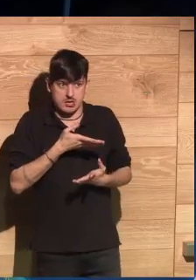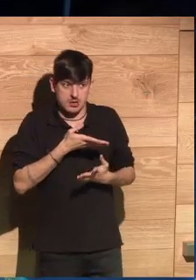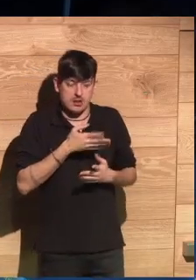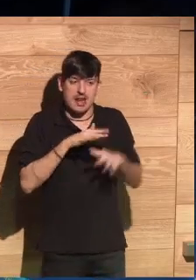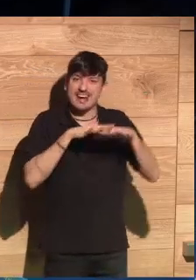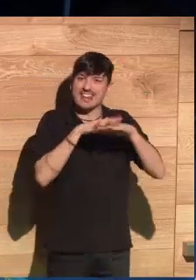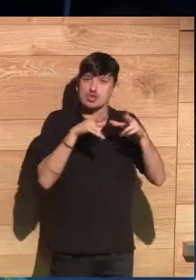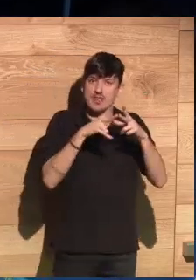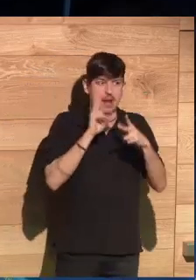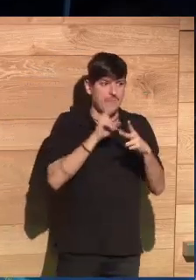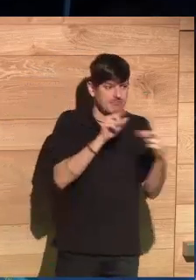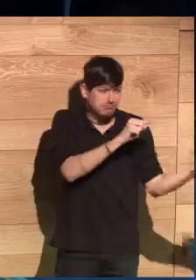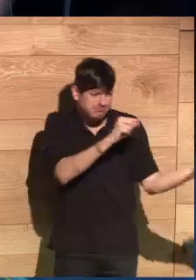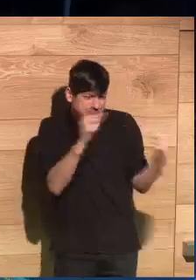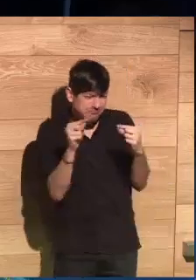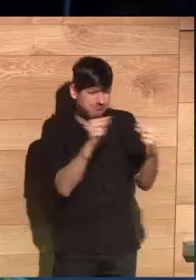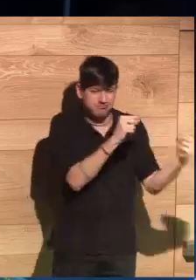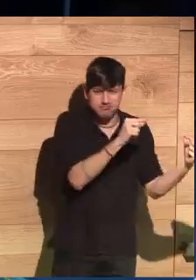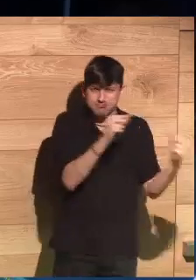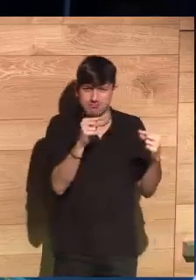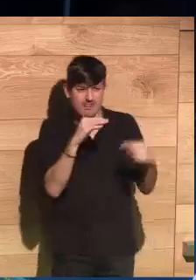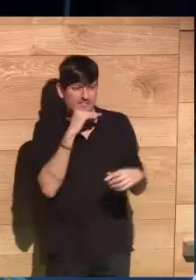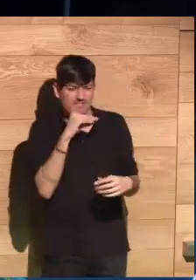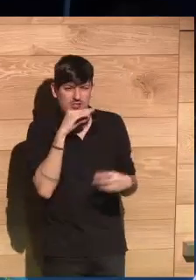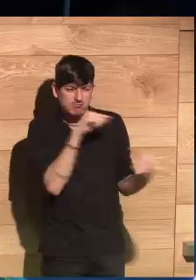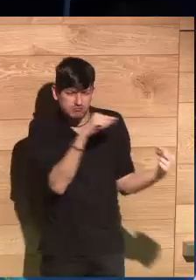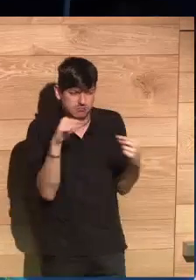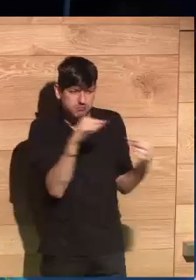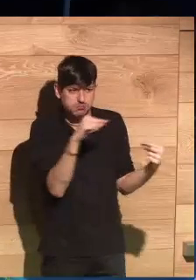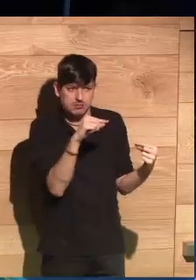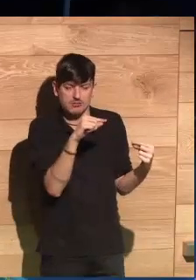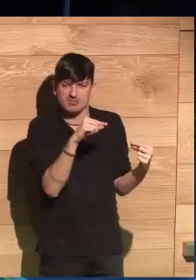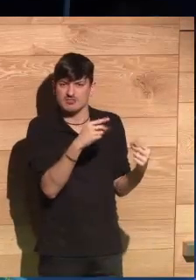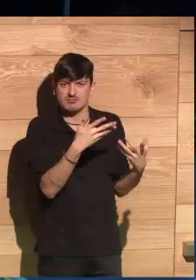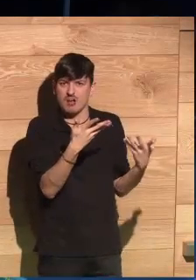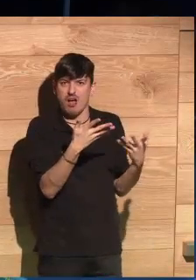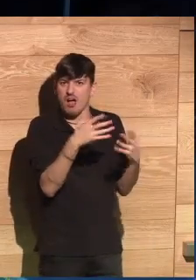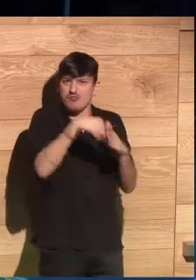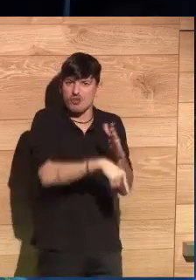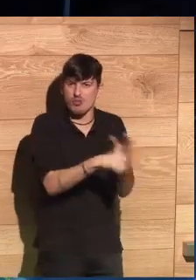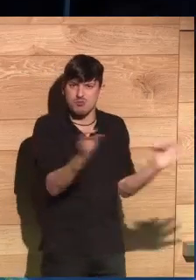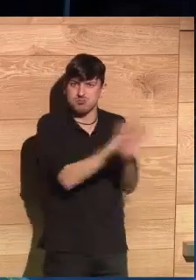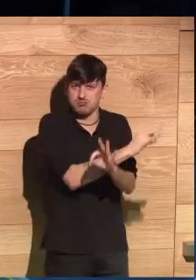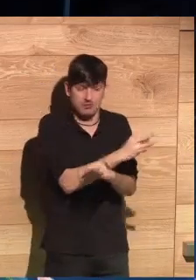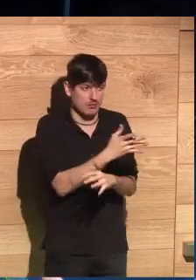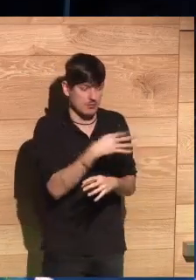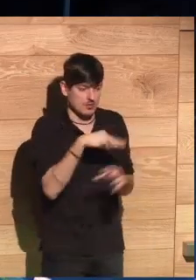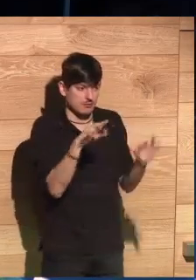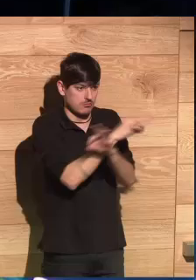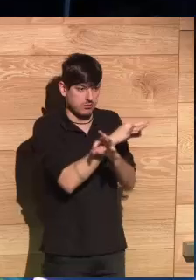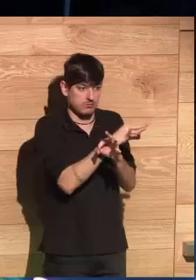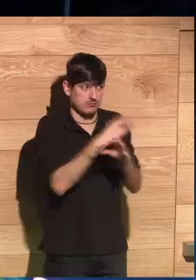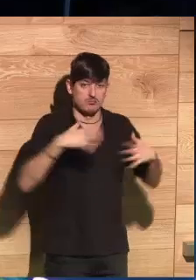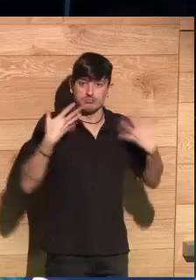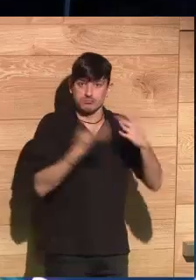respuestas, enfados cibernéticos que van más allá, ¿no? Y sí, un malentendido de pronto construye